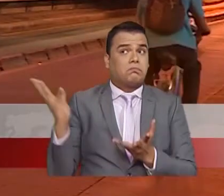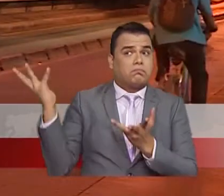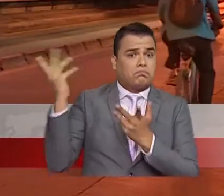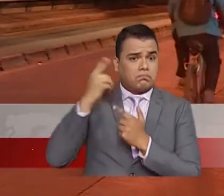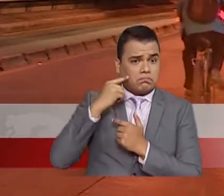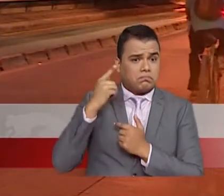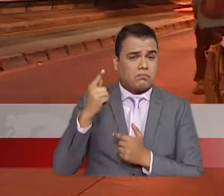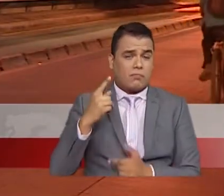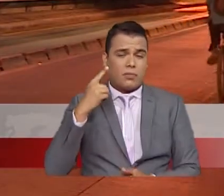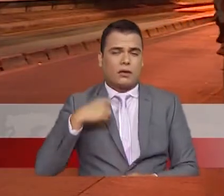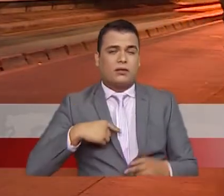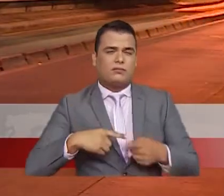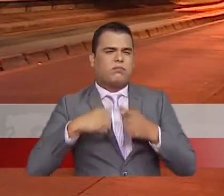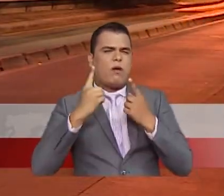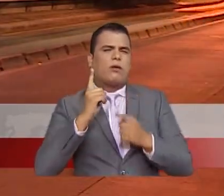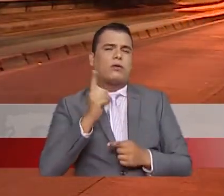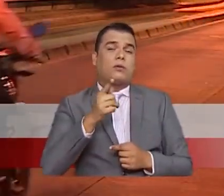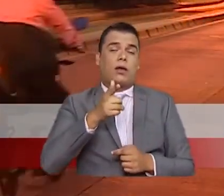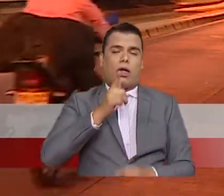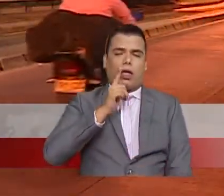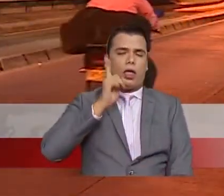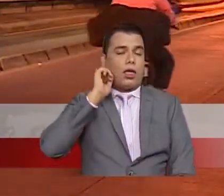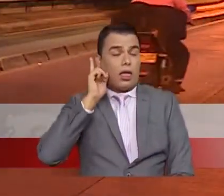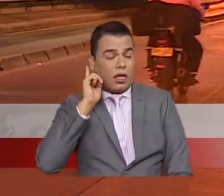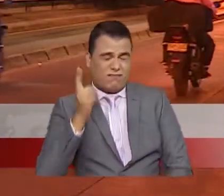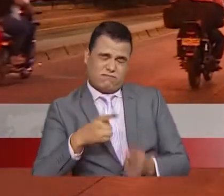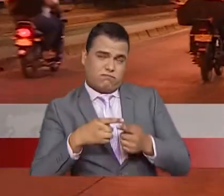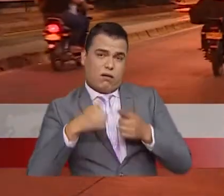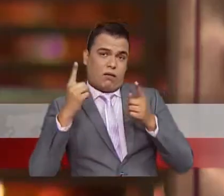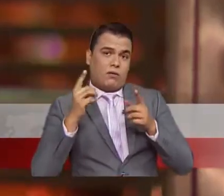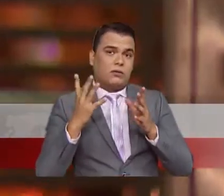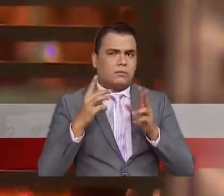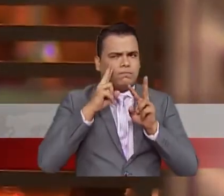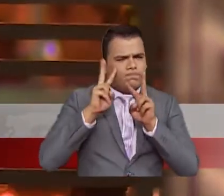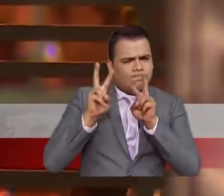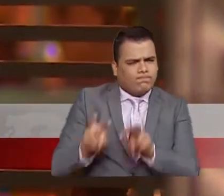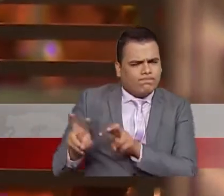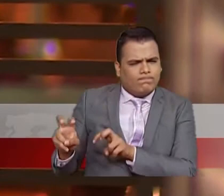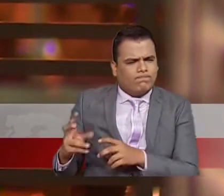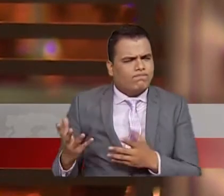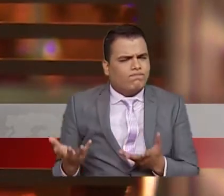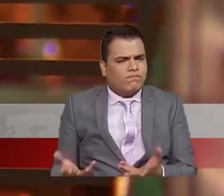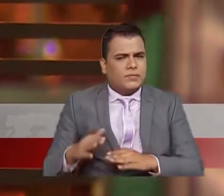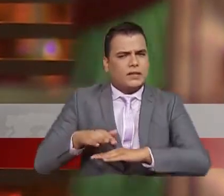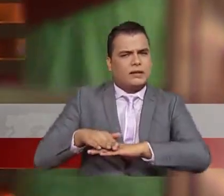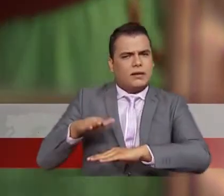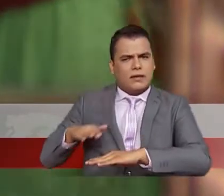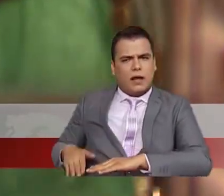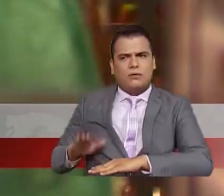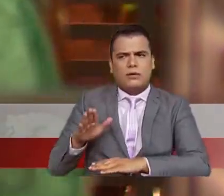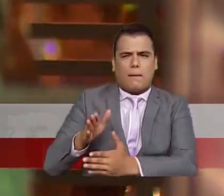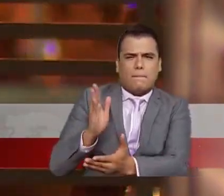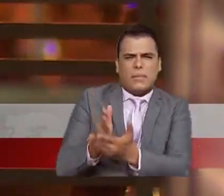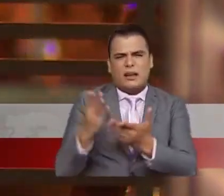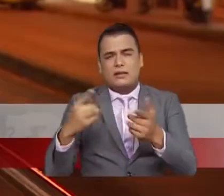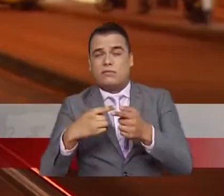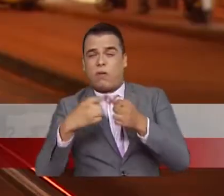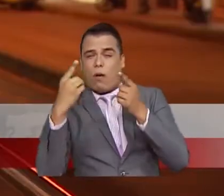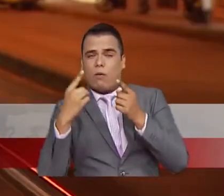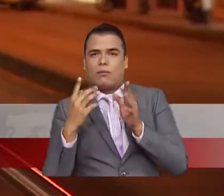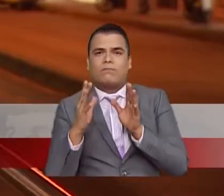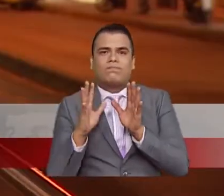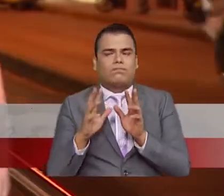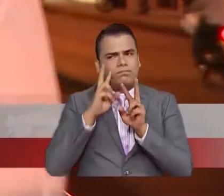estado de alicoramiento y que lo que están tratando de establecer son las causas por las cuales se registró esta riña que